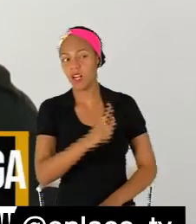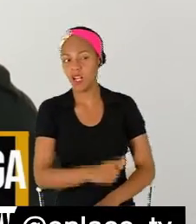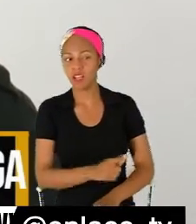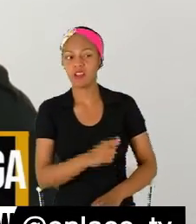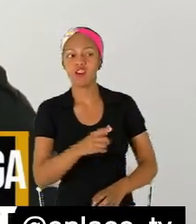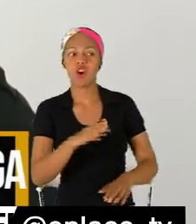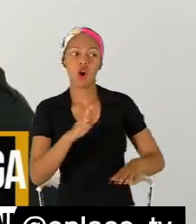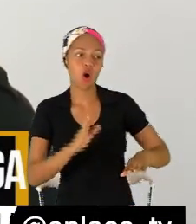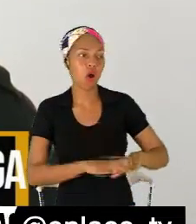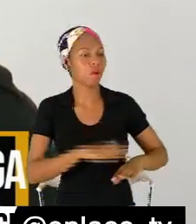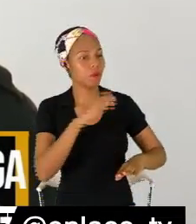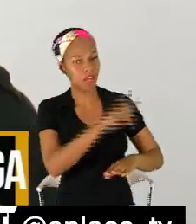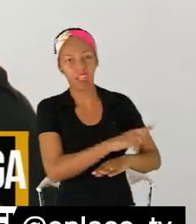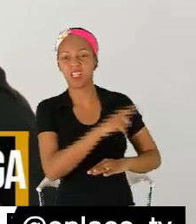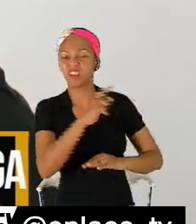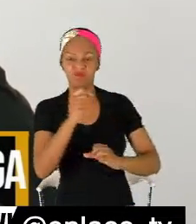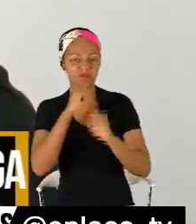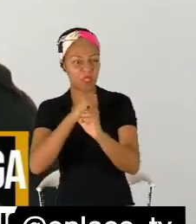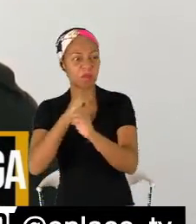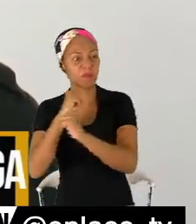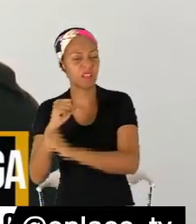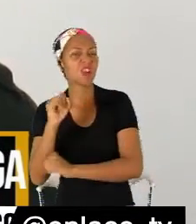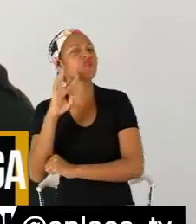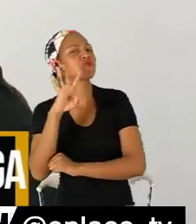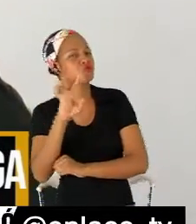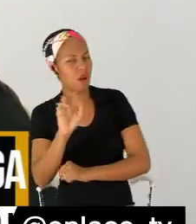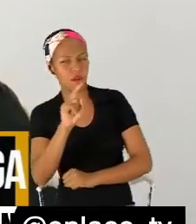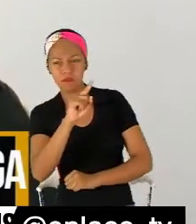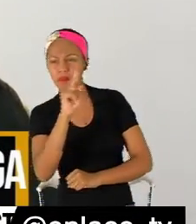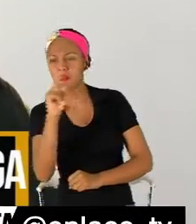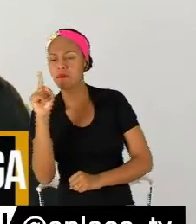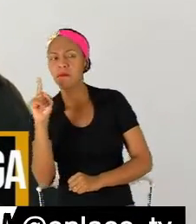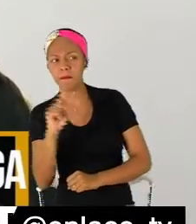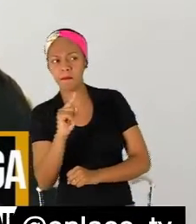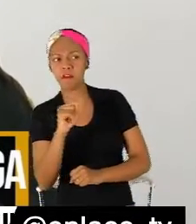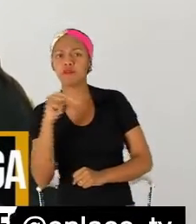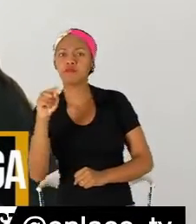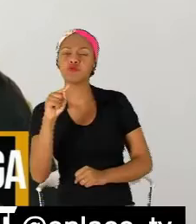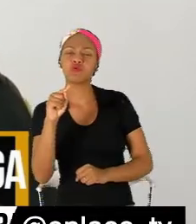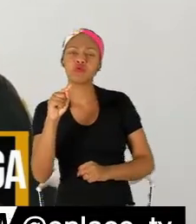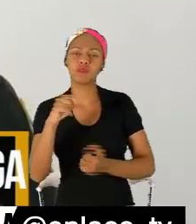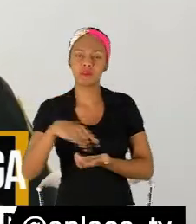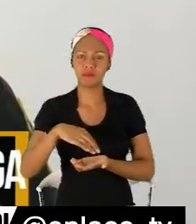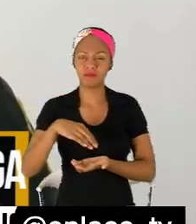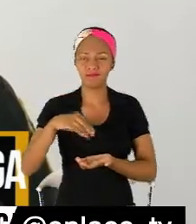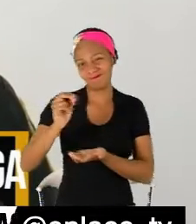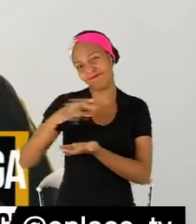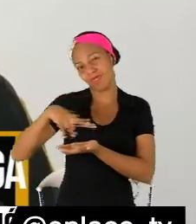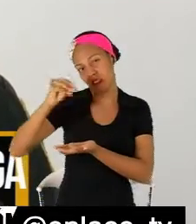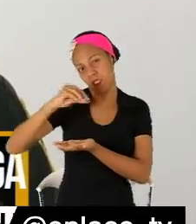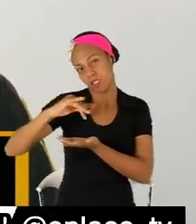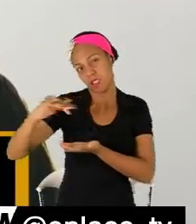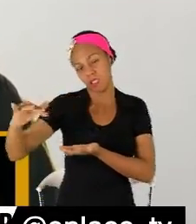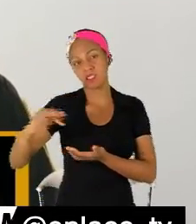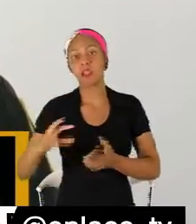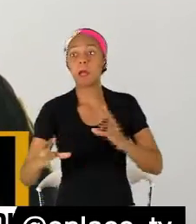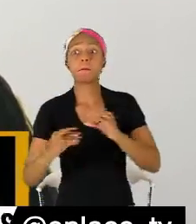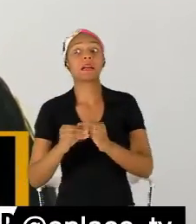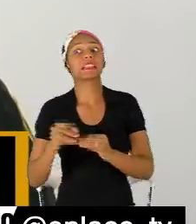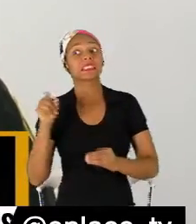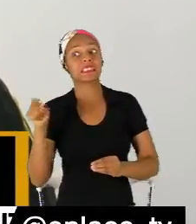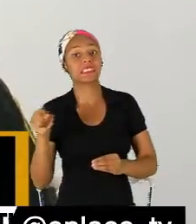en alrededor de 9 homicidios que se presentaron en el departamento de Magdalena Medio y haciendo énfasis a Barranca